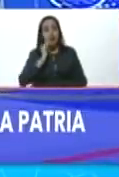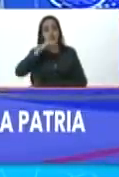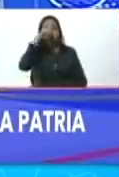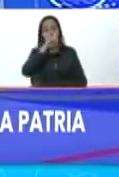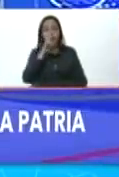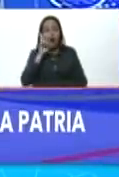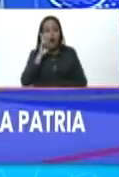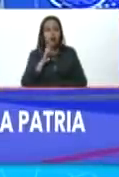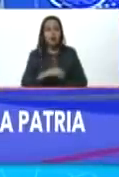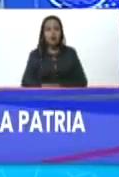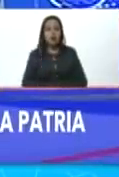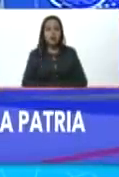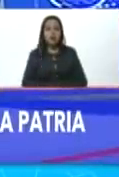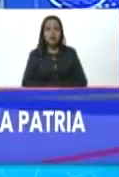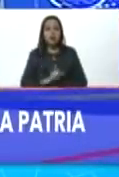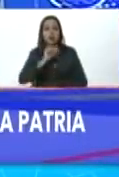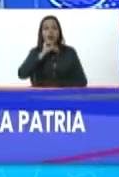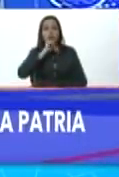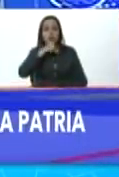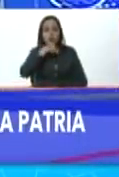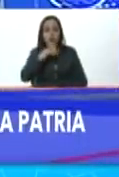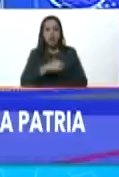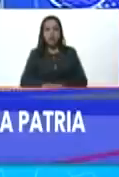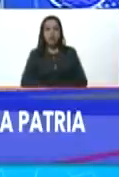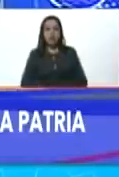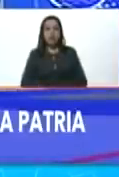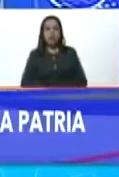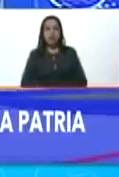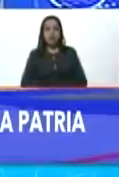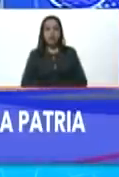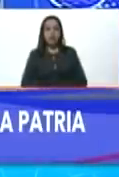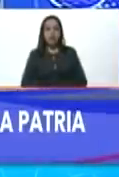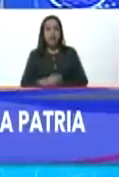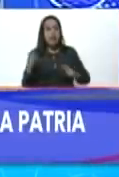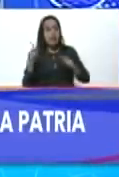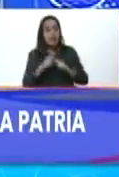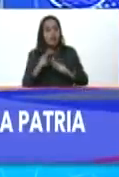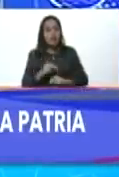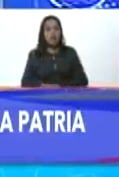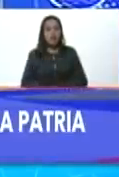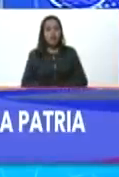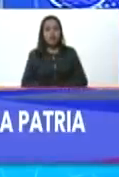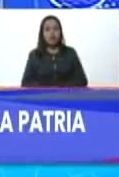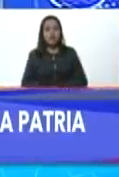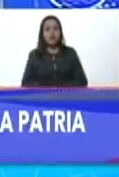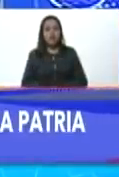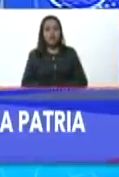padres, abuelas, abuelos, tíos, tías,